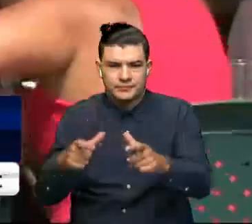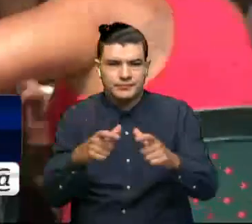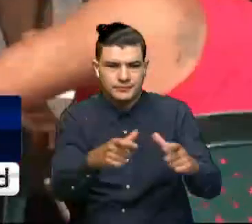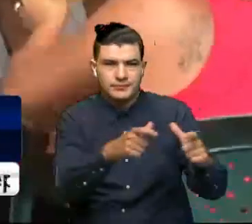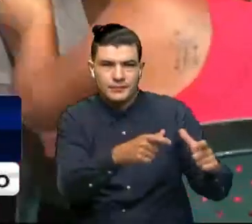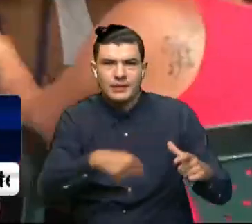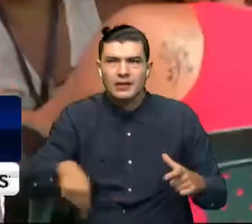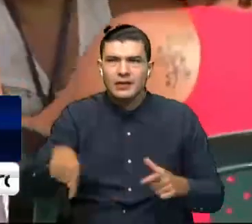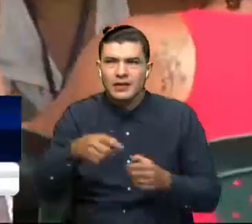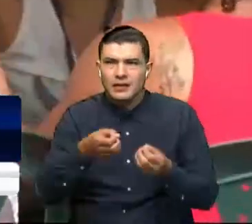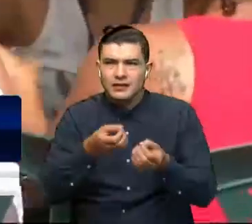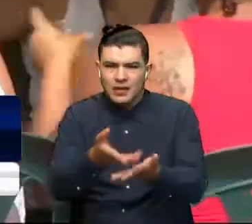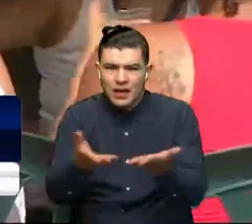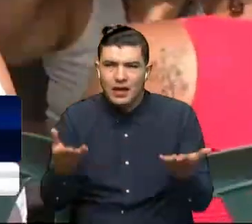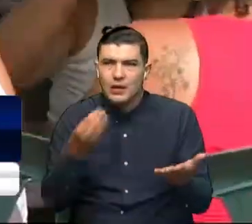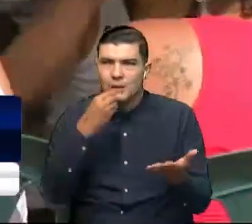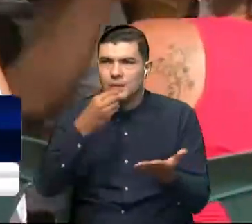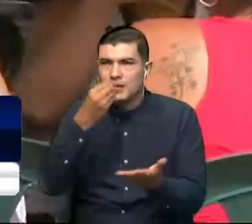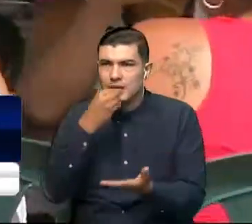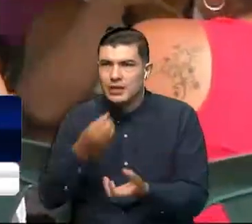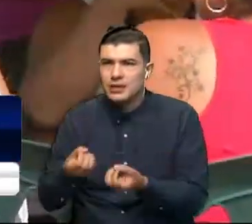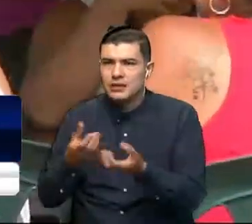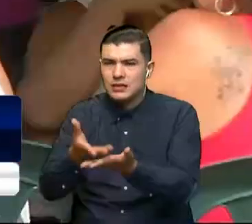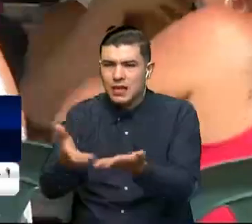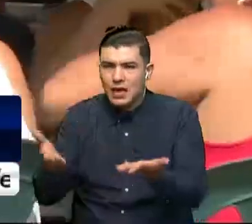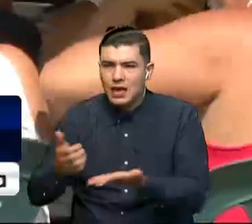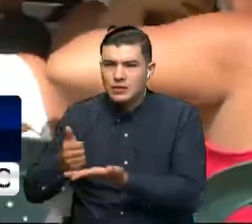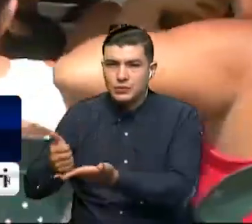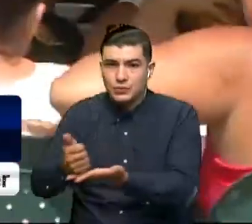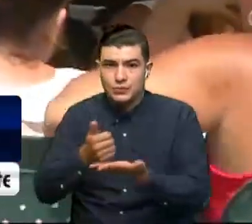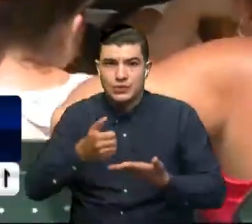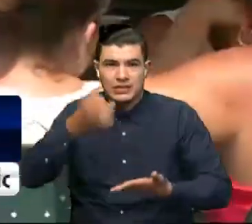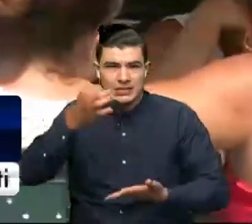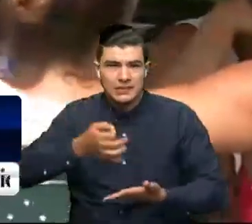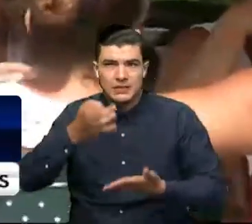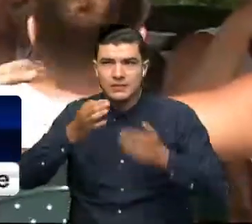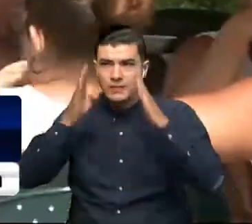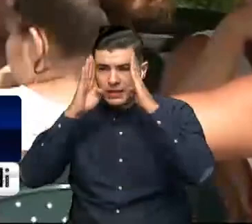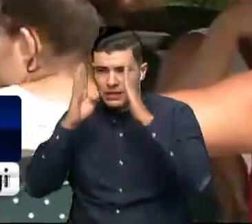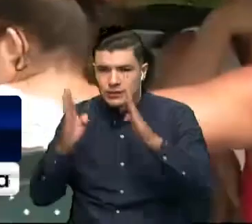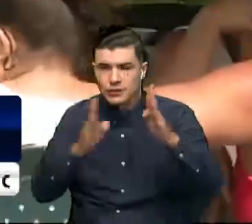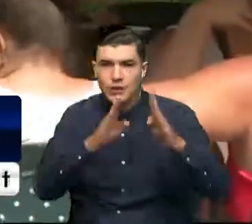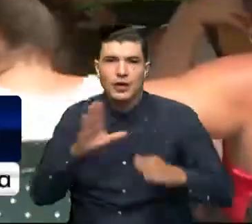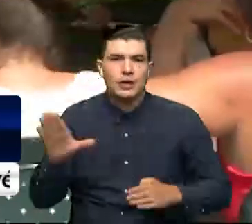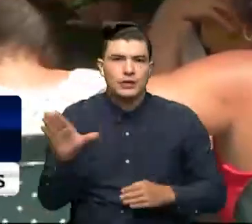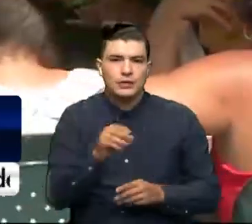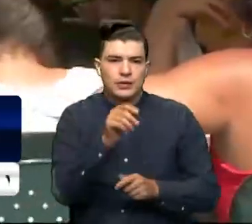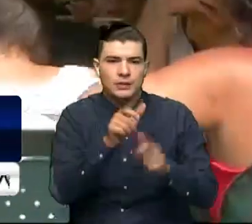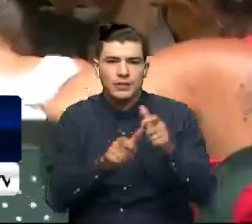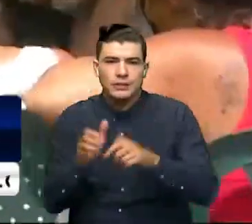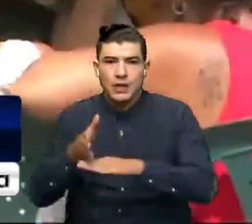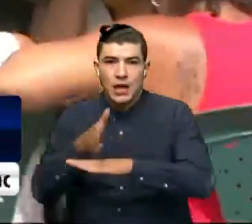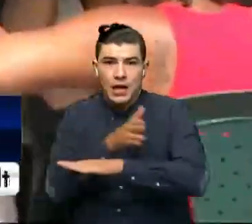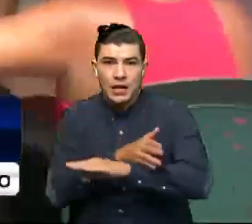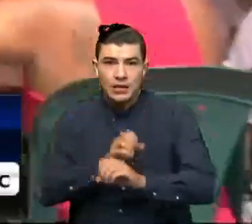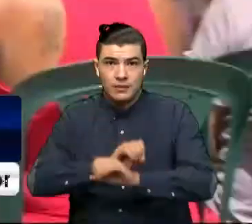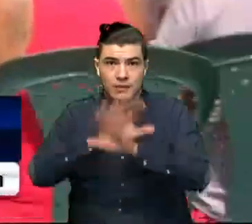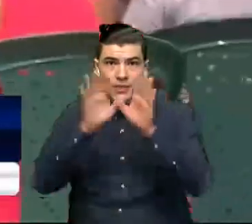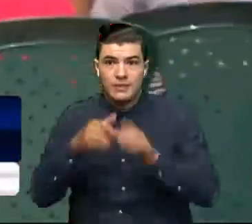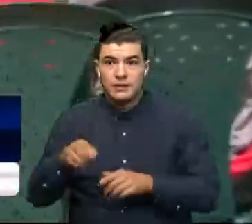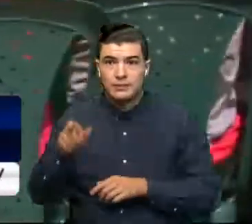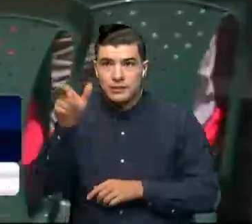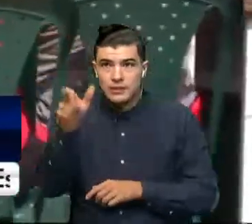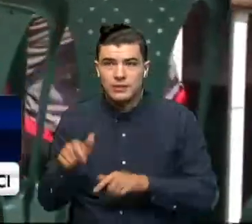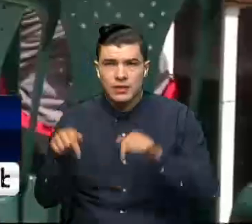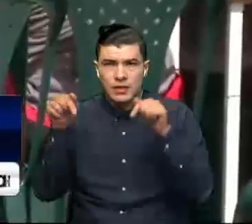hemos visto ahí, el general entregando ayudas, estando pendiente de las personas. Toda la mañana el comandante de la policía trasladó aquí su